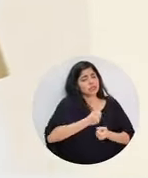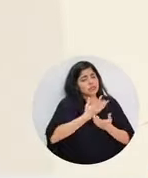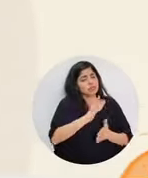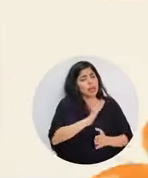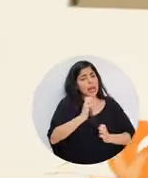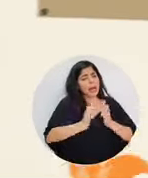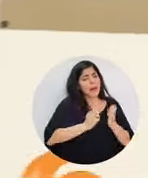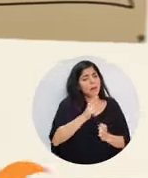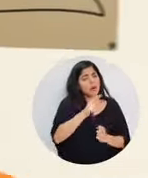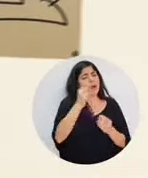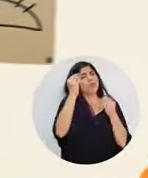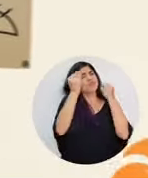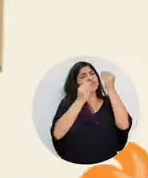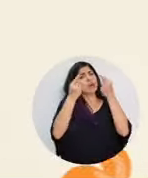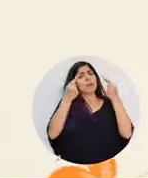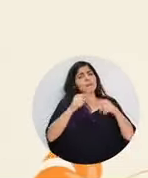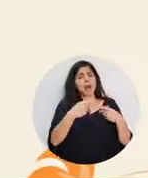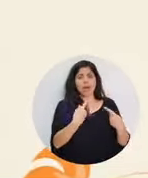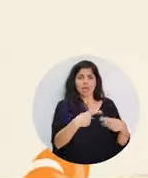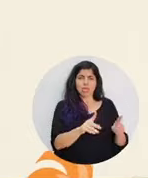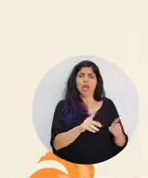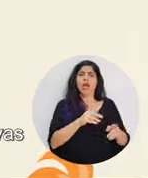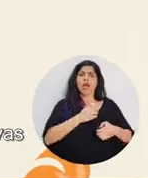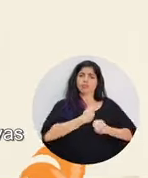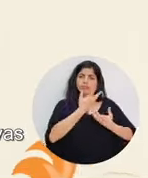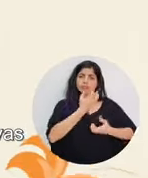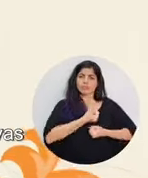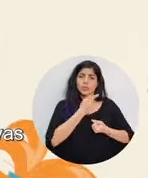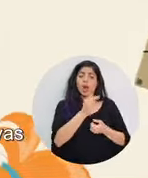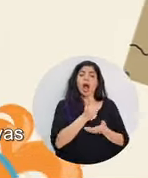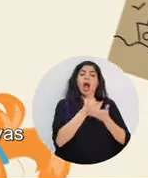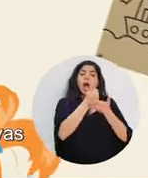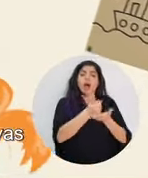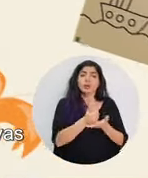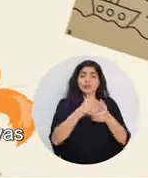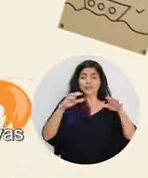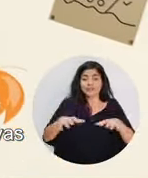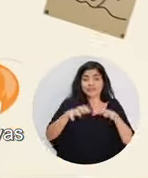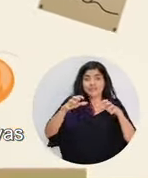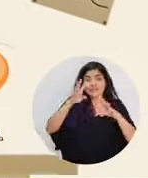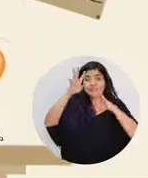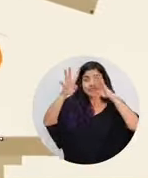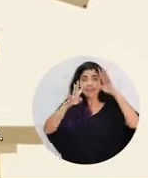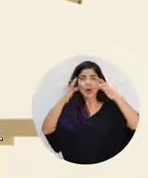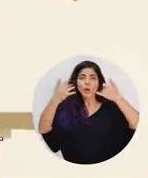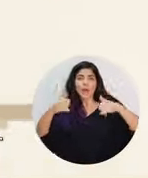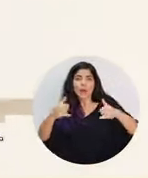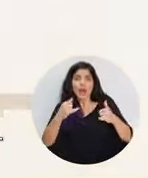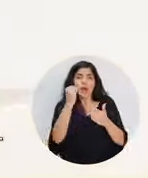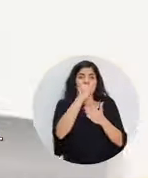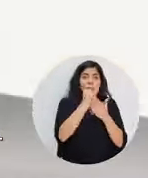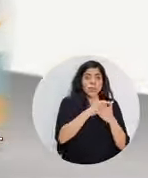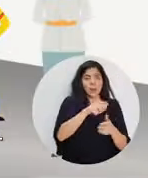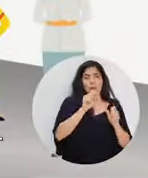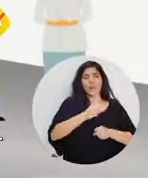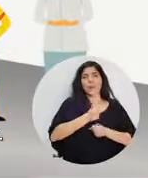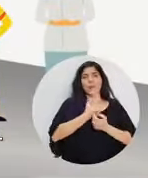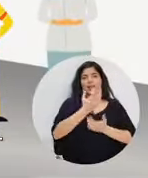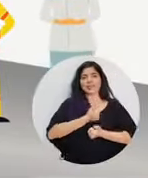sus emociones y lo que piensan sobre lo que está sucediendo. Ayúdelos a utilizar las actividades creativas como el juego y el dibujo para